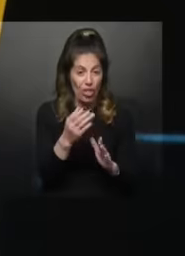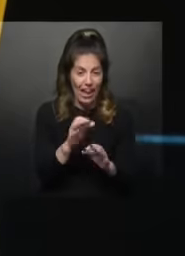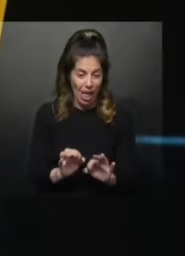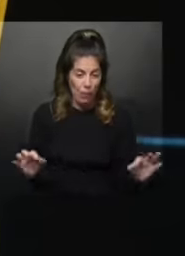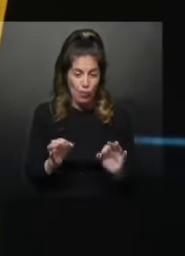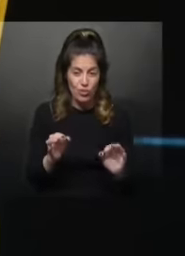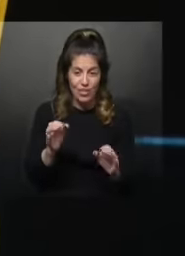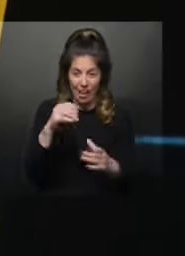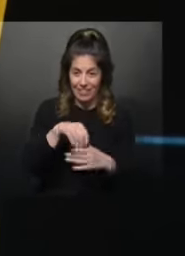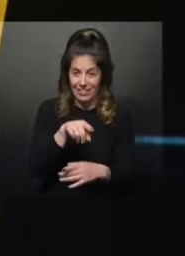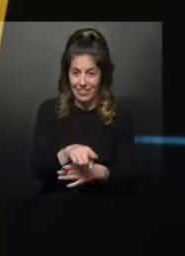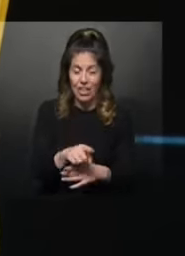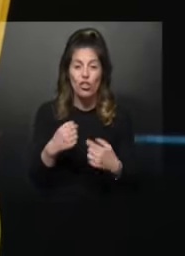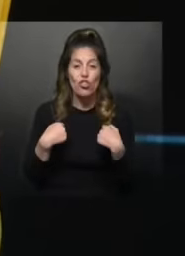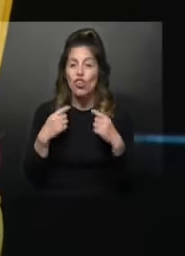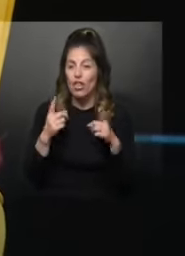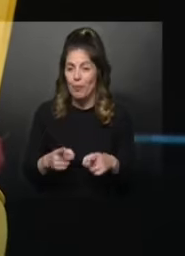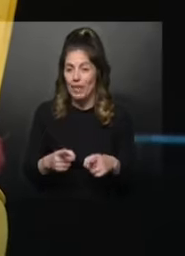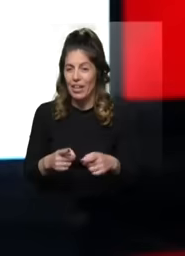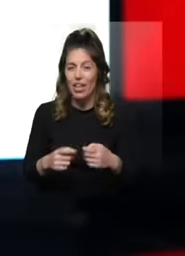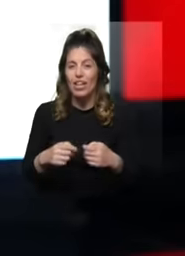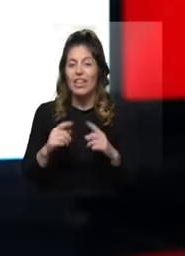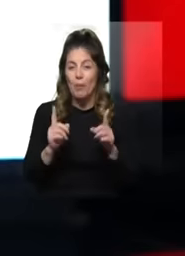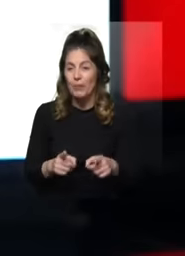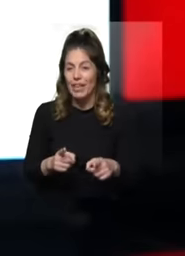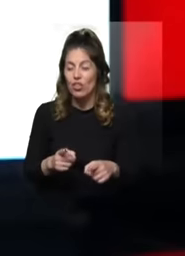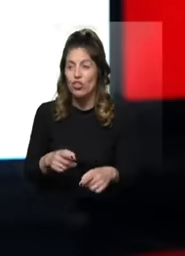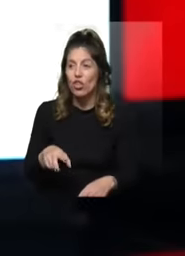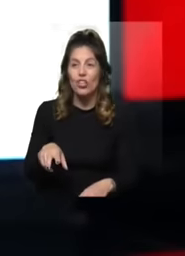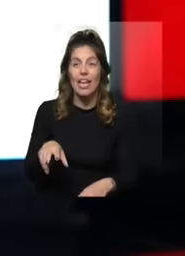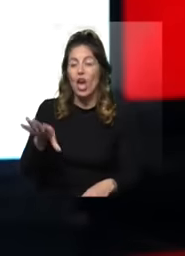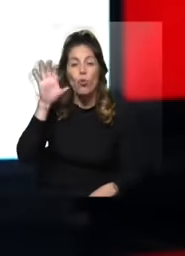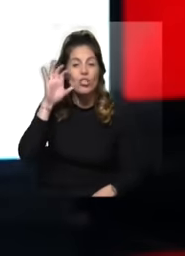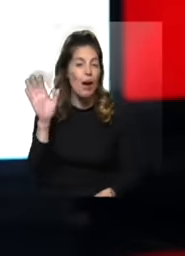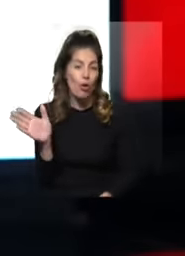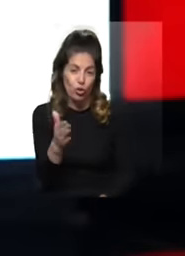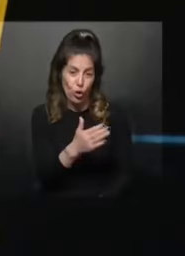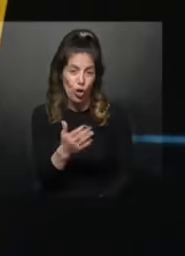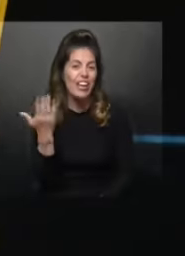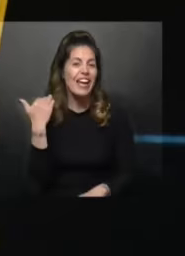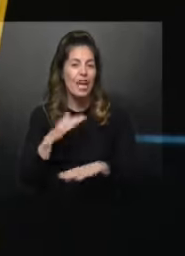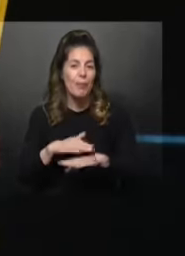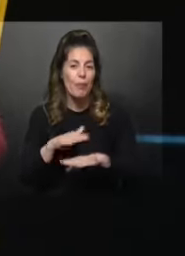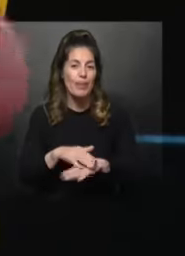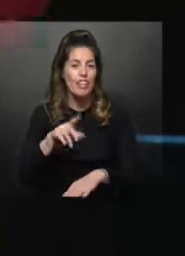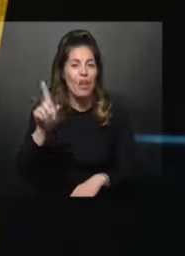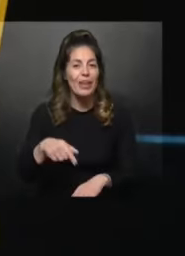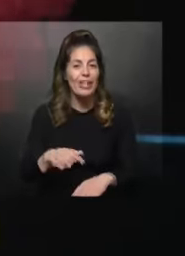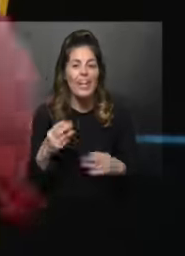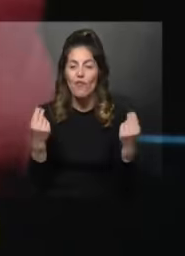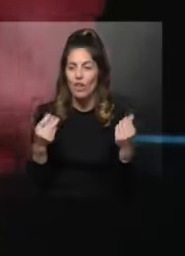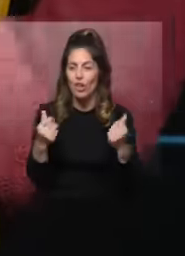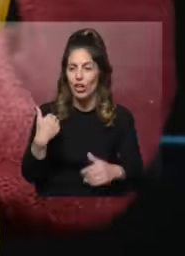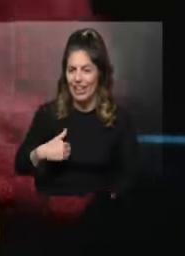también nosotros, fuera de Castillo, nos alimentábamos de todo en aquel momento. Venía el folclore argentino, venían